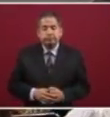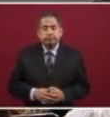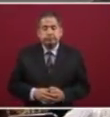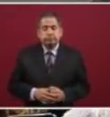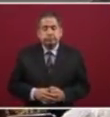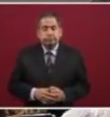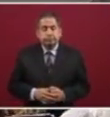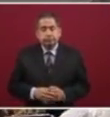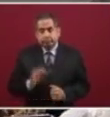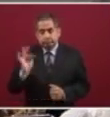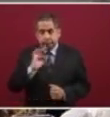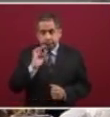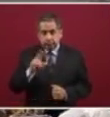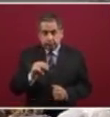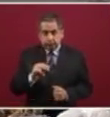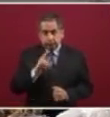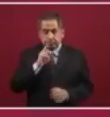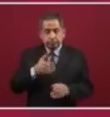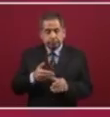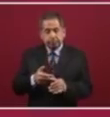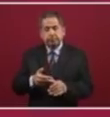que se adelante